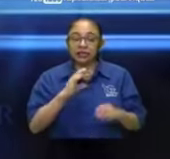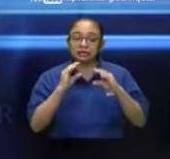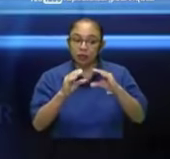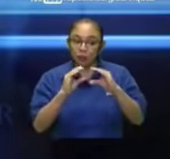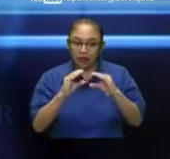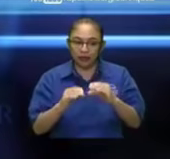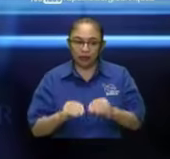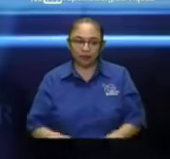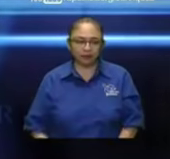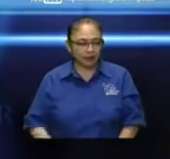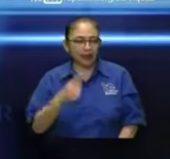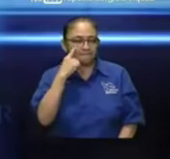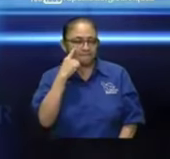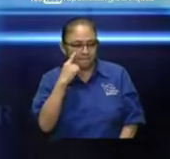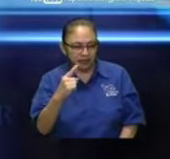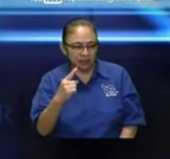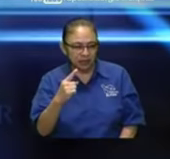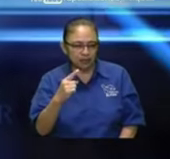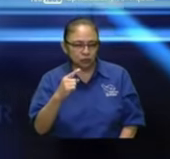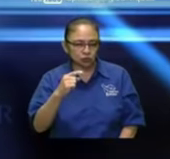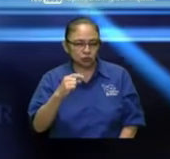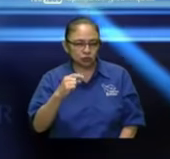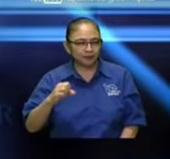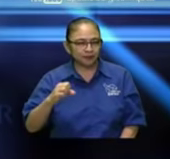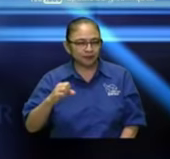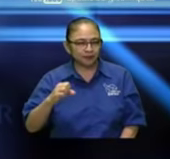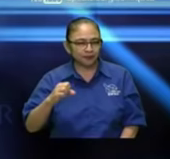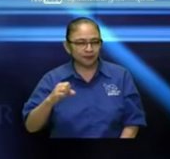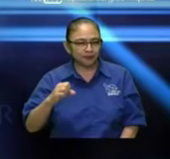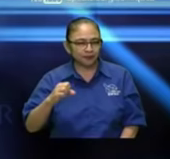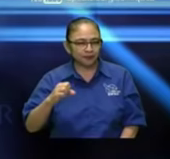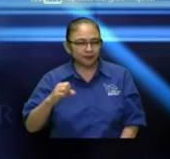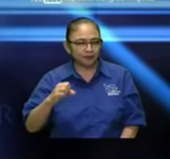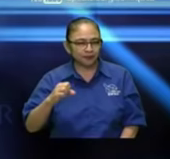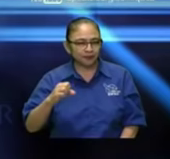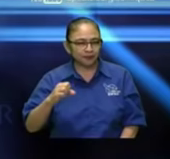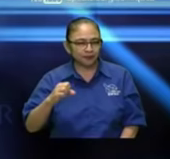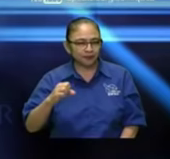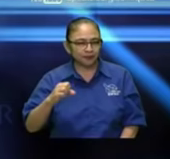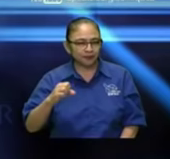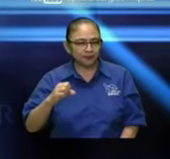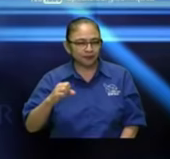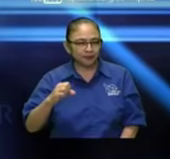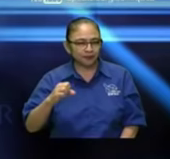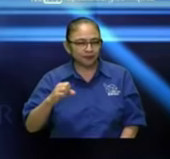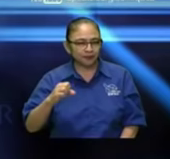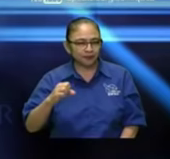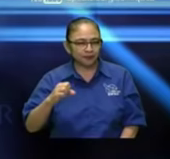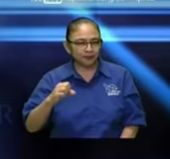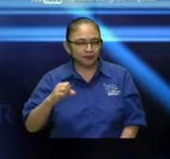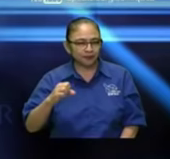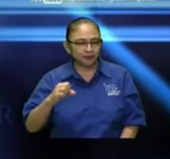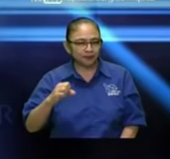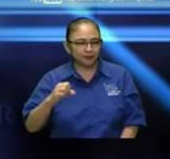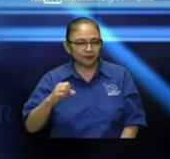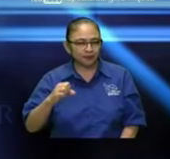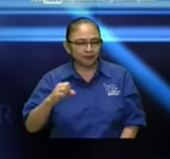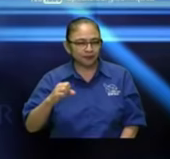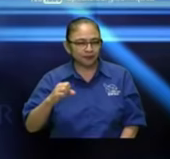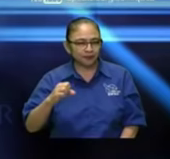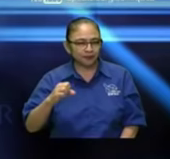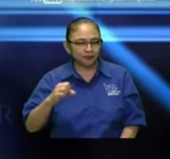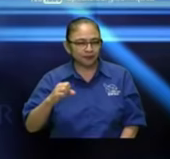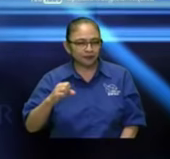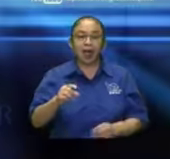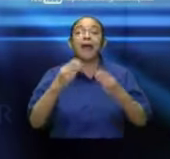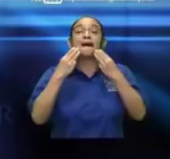Y entonces miremos un prejuicio. Recuerda que lo que hizo Dios para sacar a Israel de mano de Moisés,